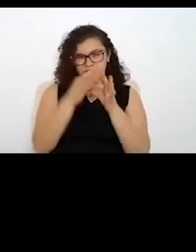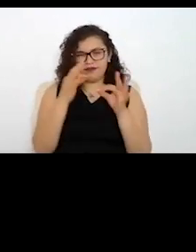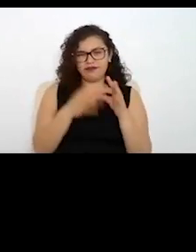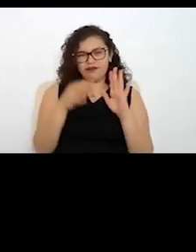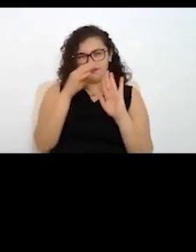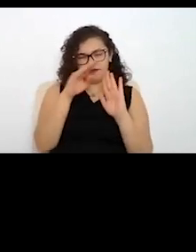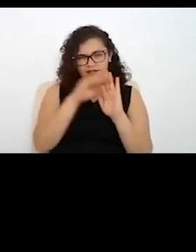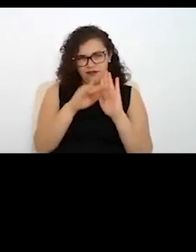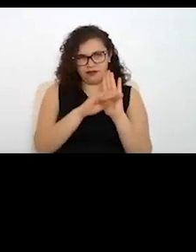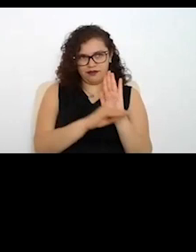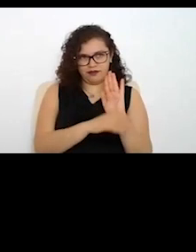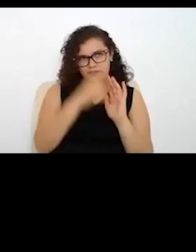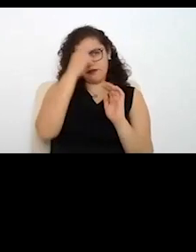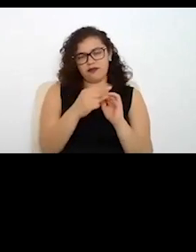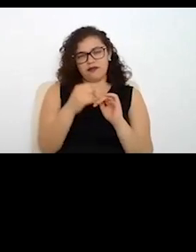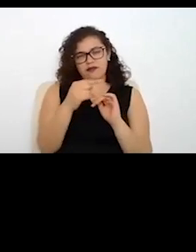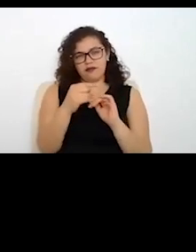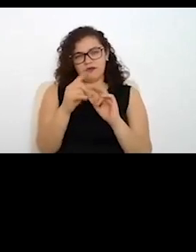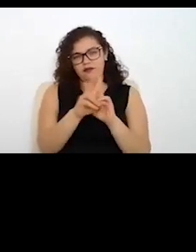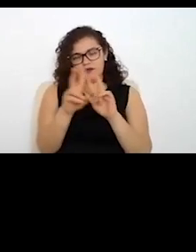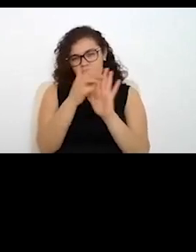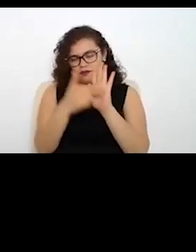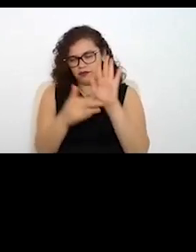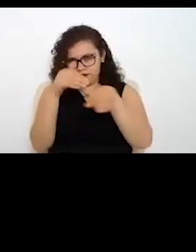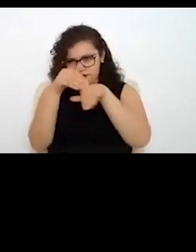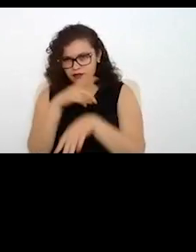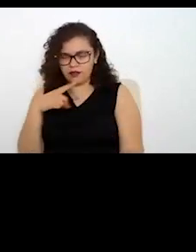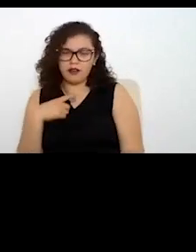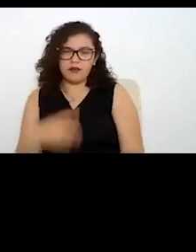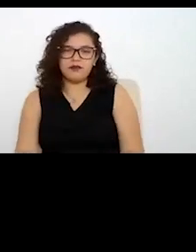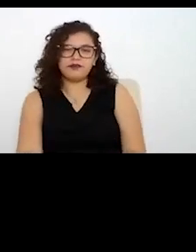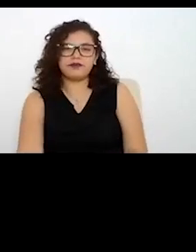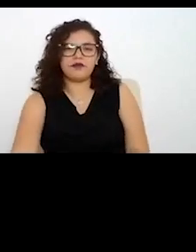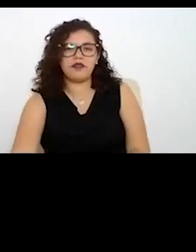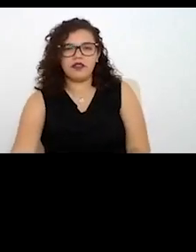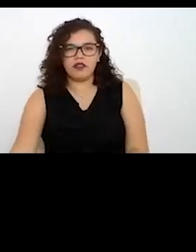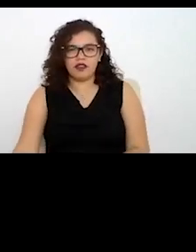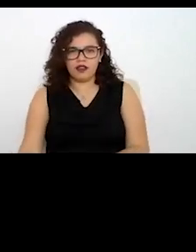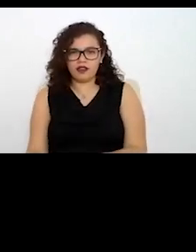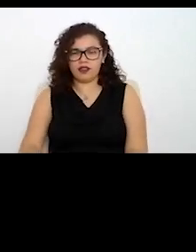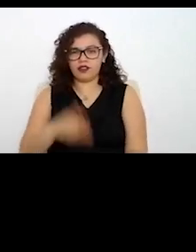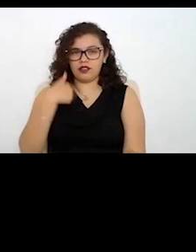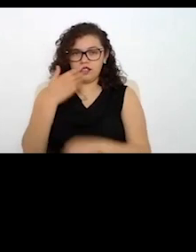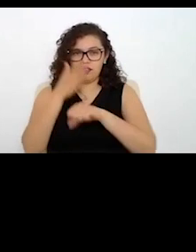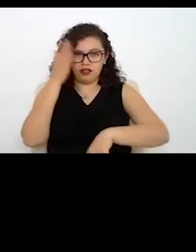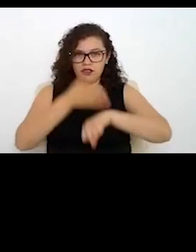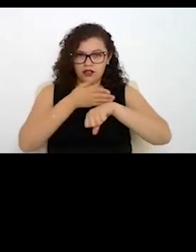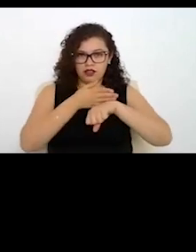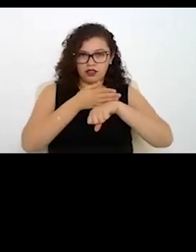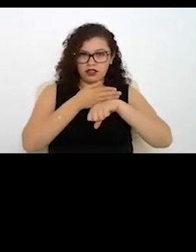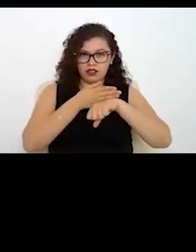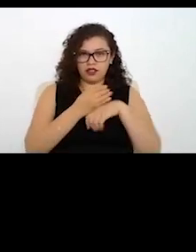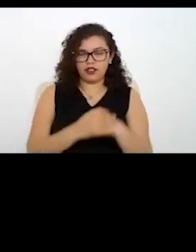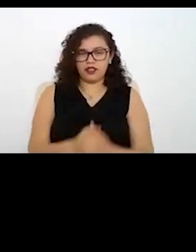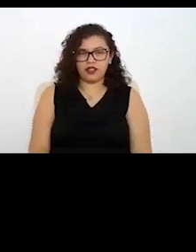con las direcciones que se le imponen. Y si quisieran incluso sancionarlos, yo les diría que si